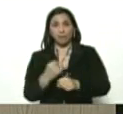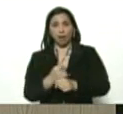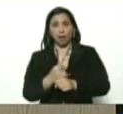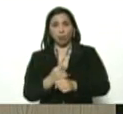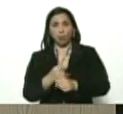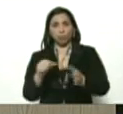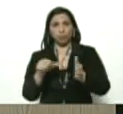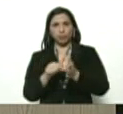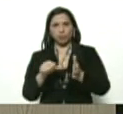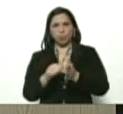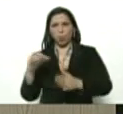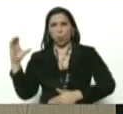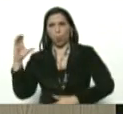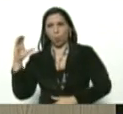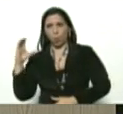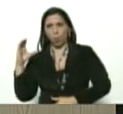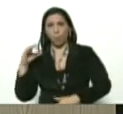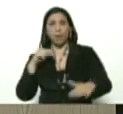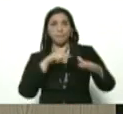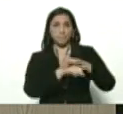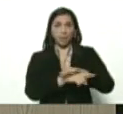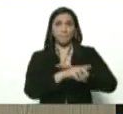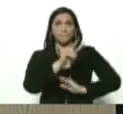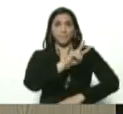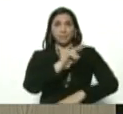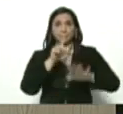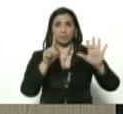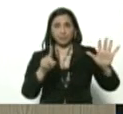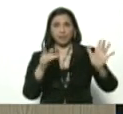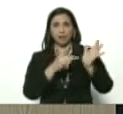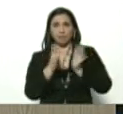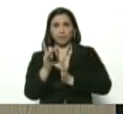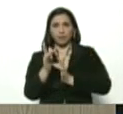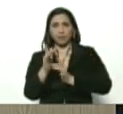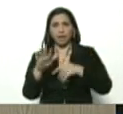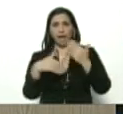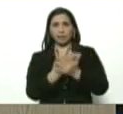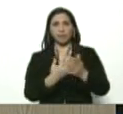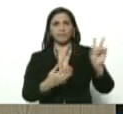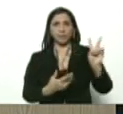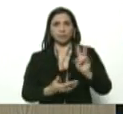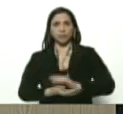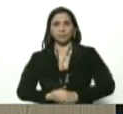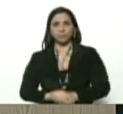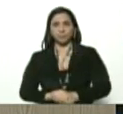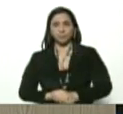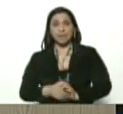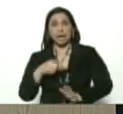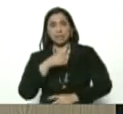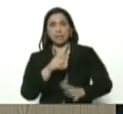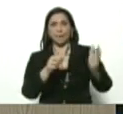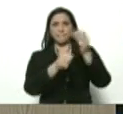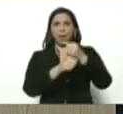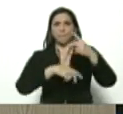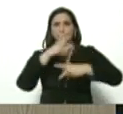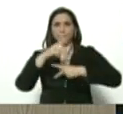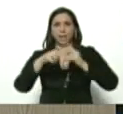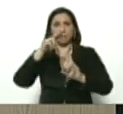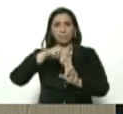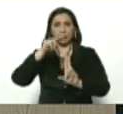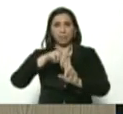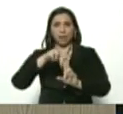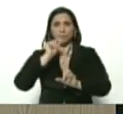de cúcuta de colombia ingresó el 26 a venezuela allí fue captado en el plan táchira en el